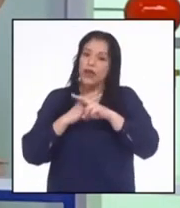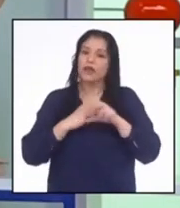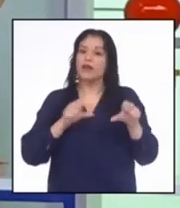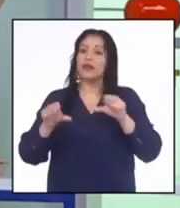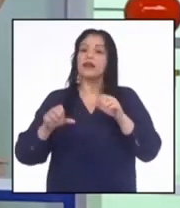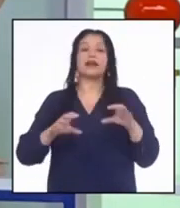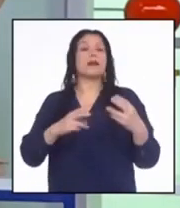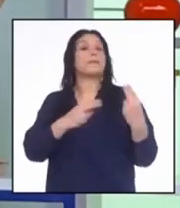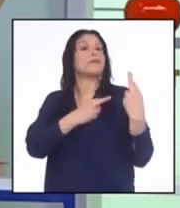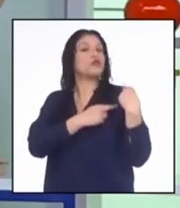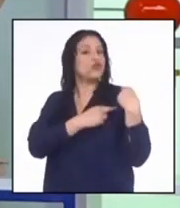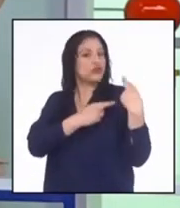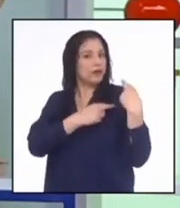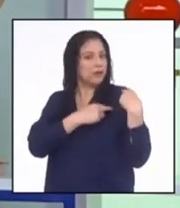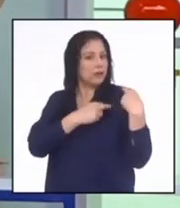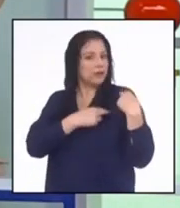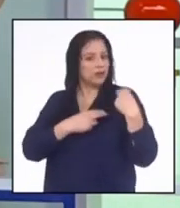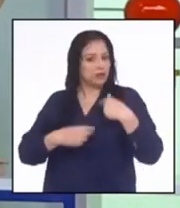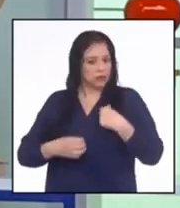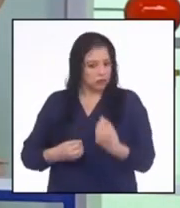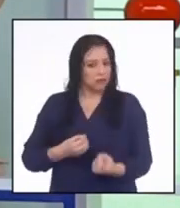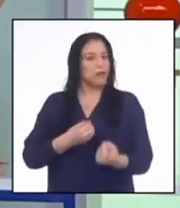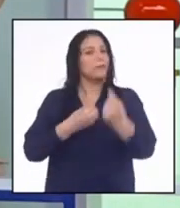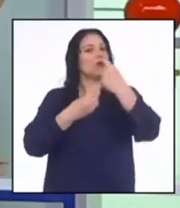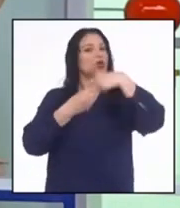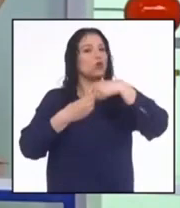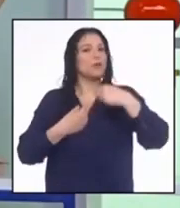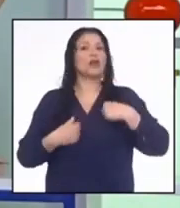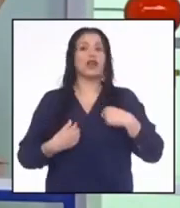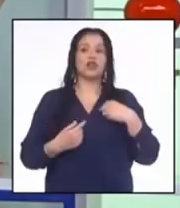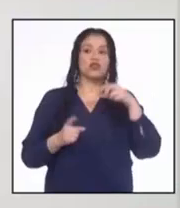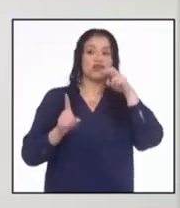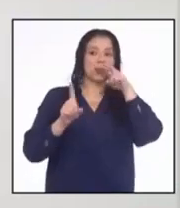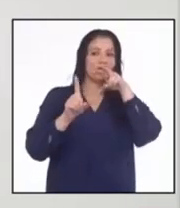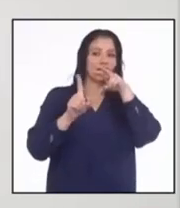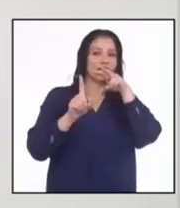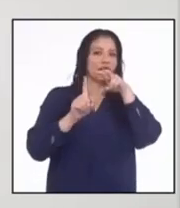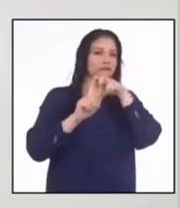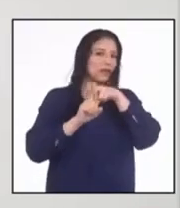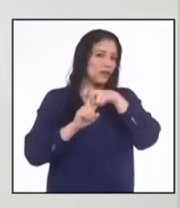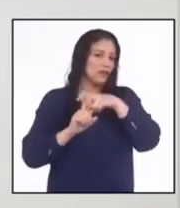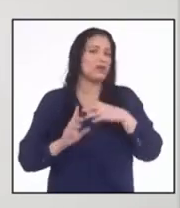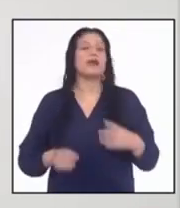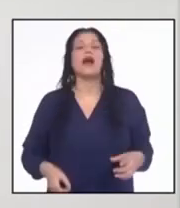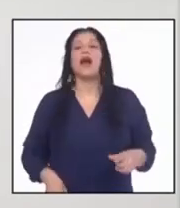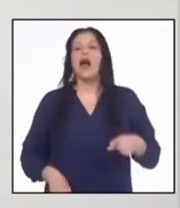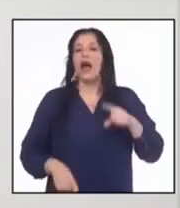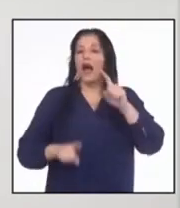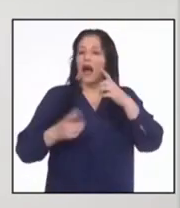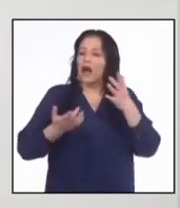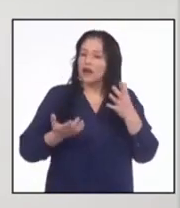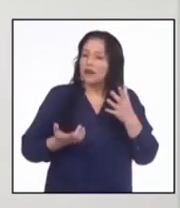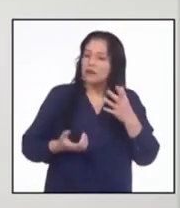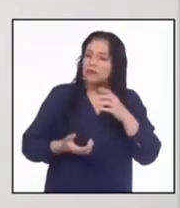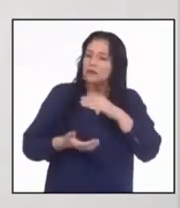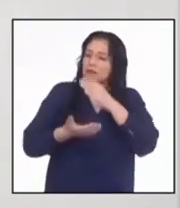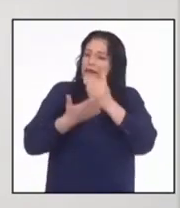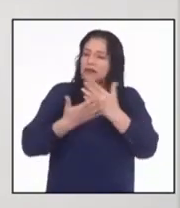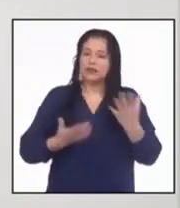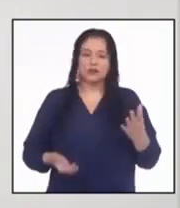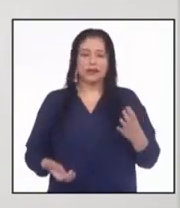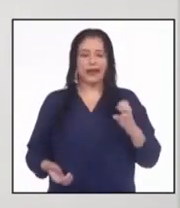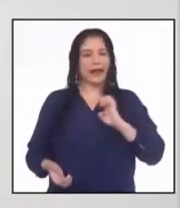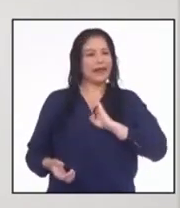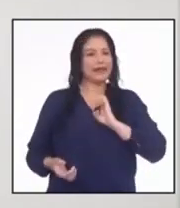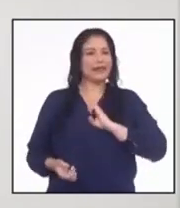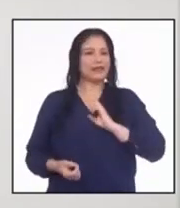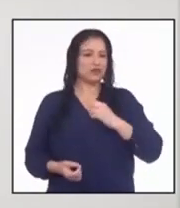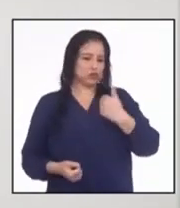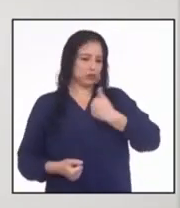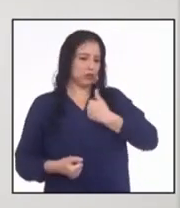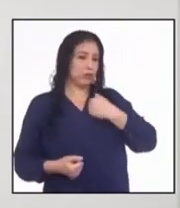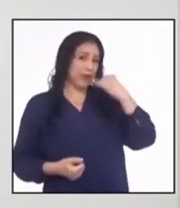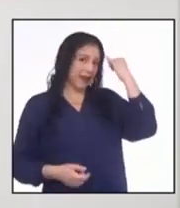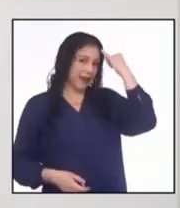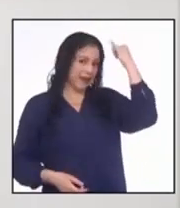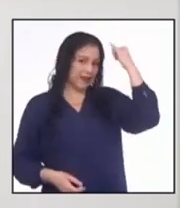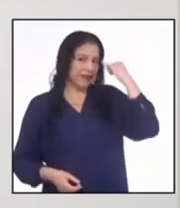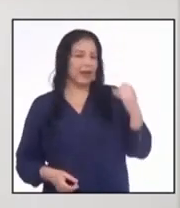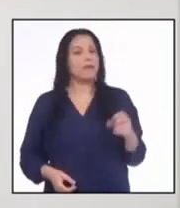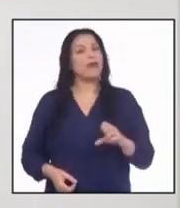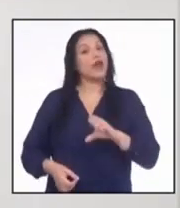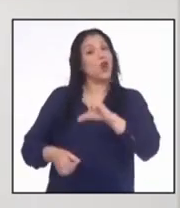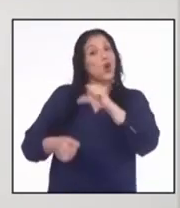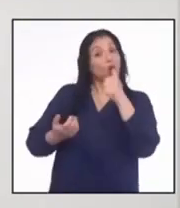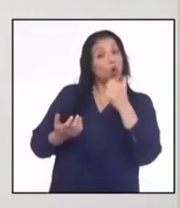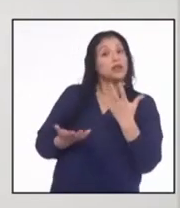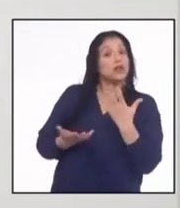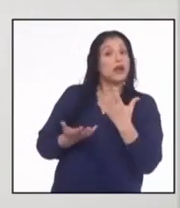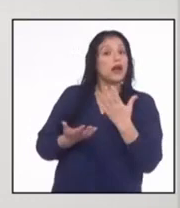manera responsable, y eso me involucra porque lo estoy viendo. Hay un lado de la ética que es sobre tu concepción en ideas, pero hay otro